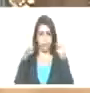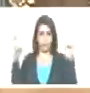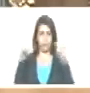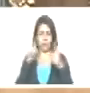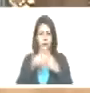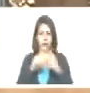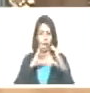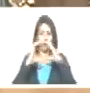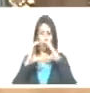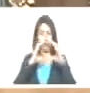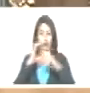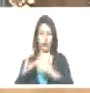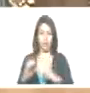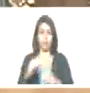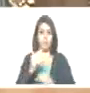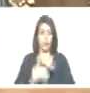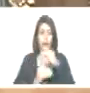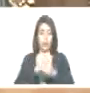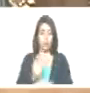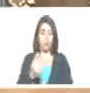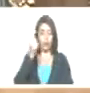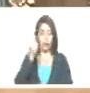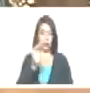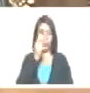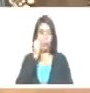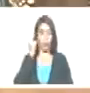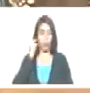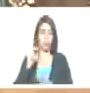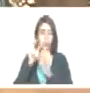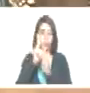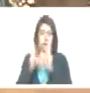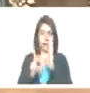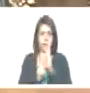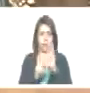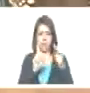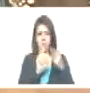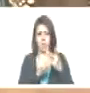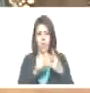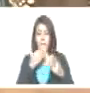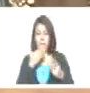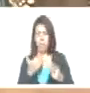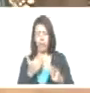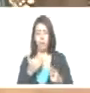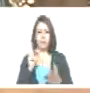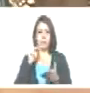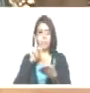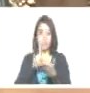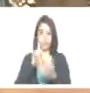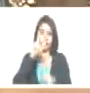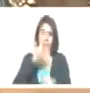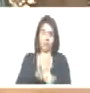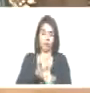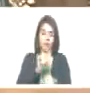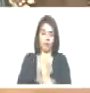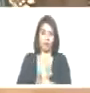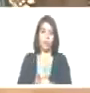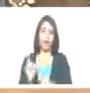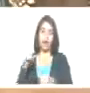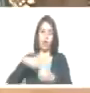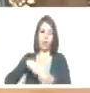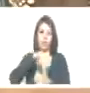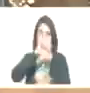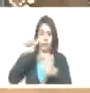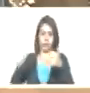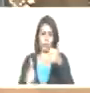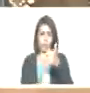Comunicaciones suscritas por diputadas y diputados principales solicitando permiso para ausentarse e incorporar a las diputadas